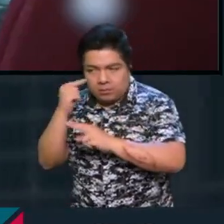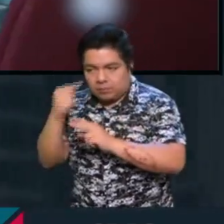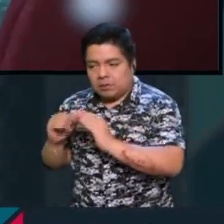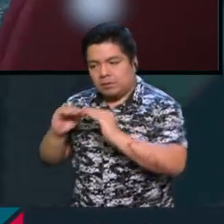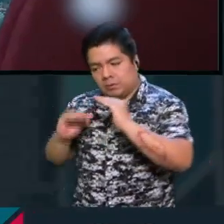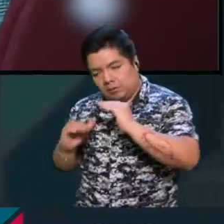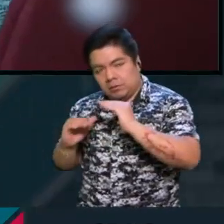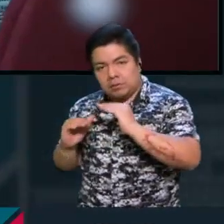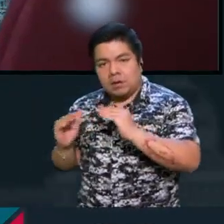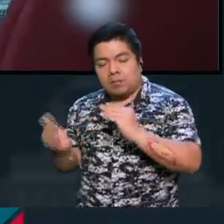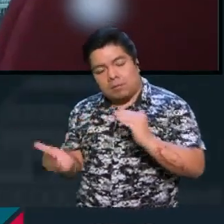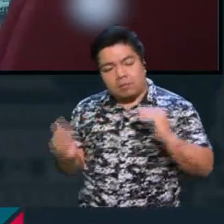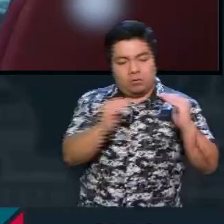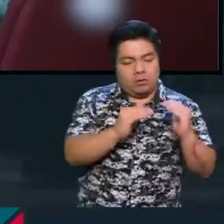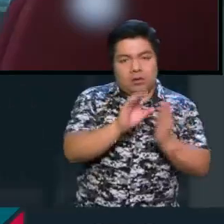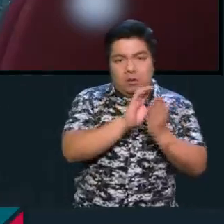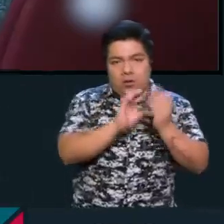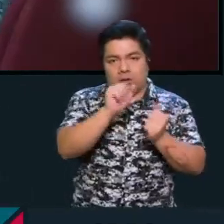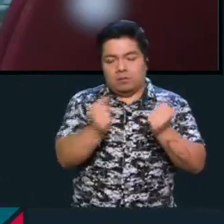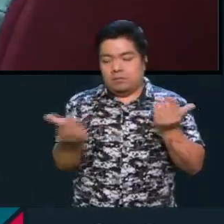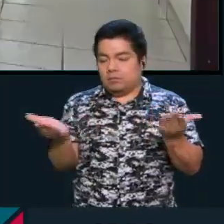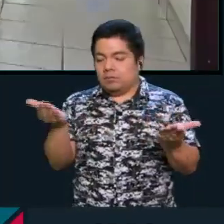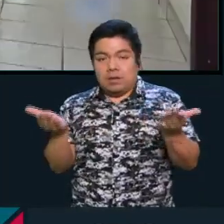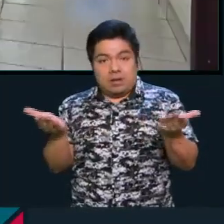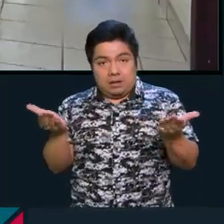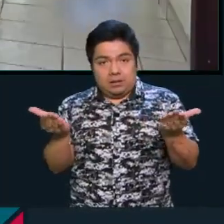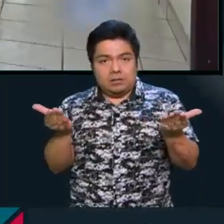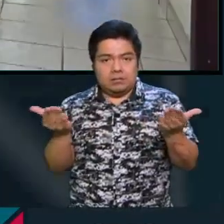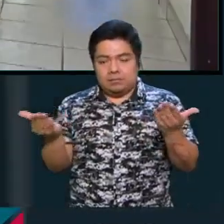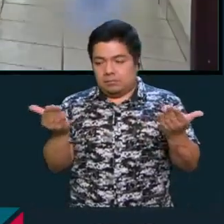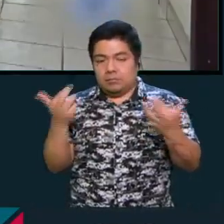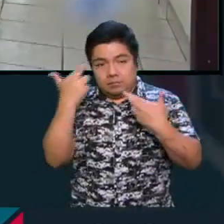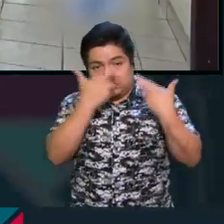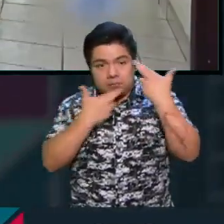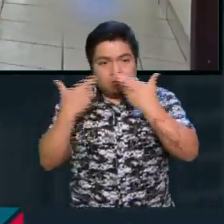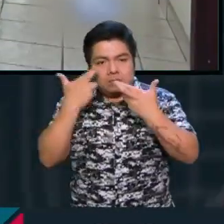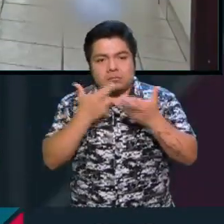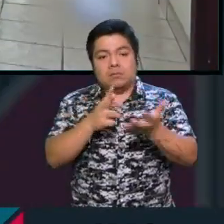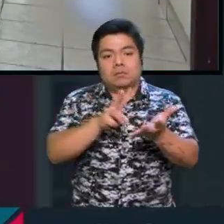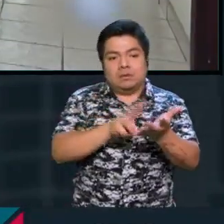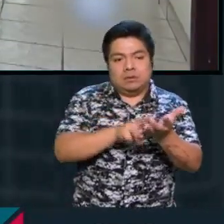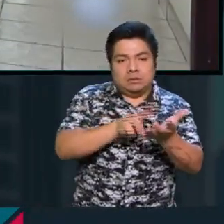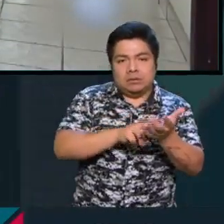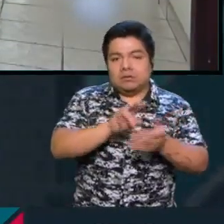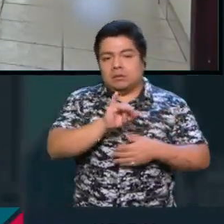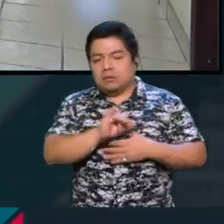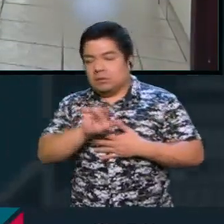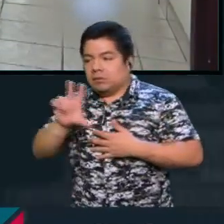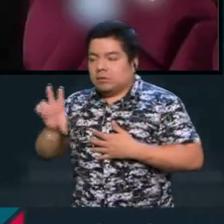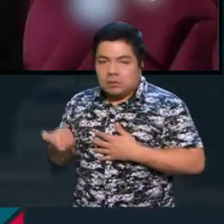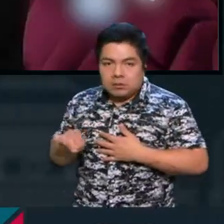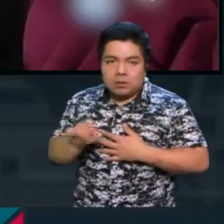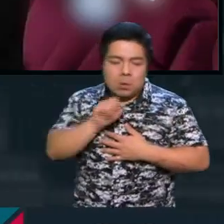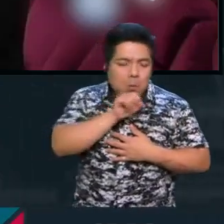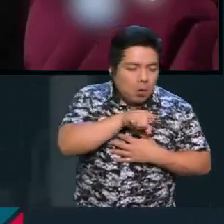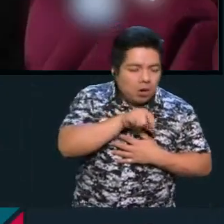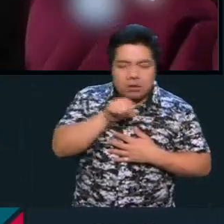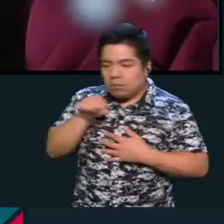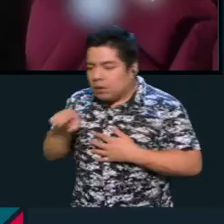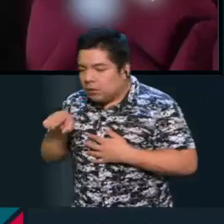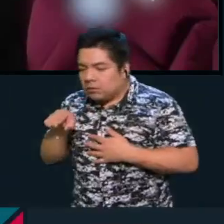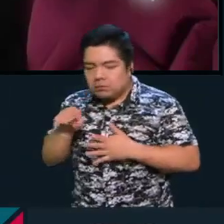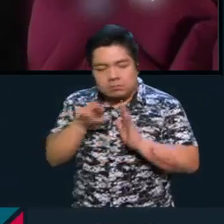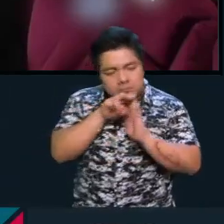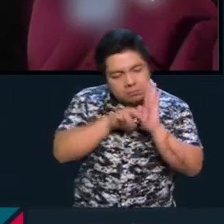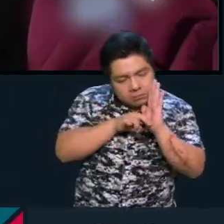inferior con una norma constitucional de grado superior y ver si tienen el mismo ADN, si siguen la misma línea,